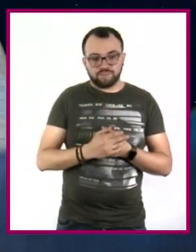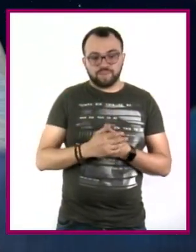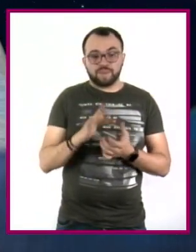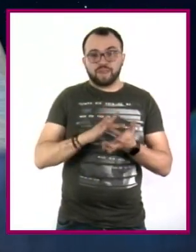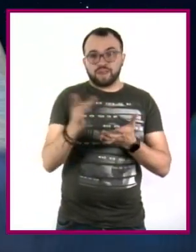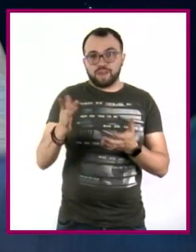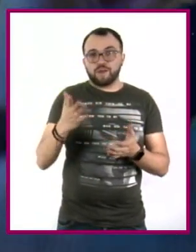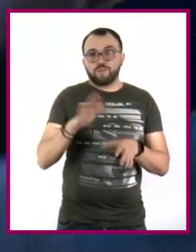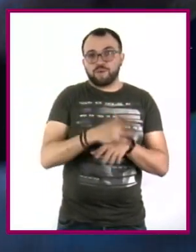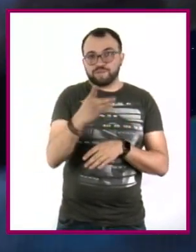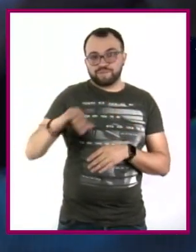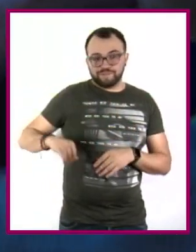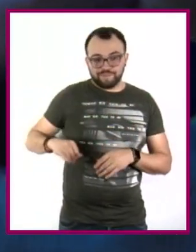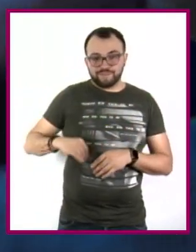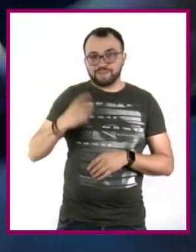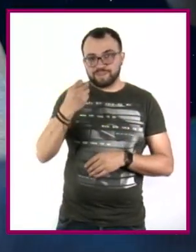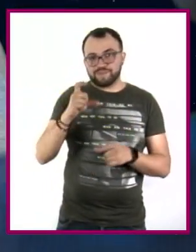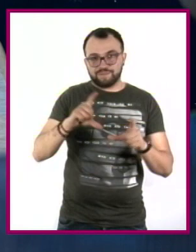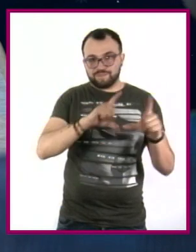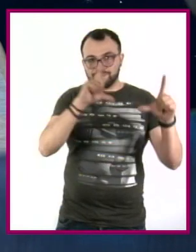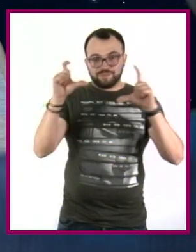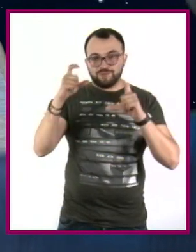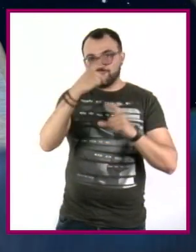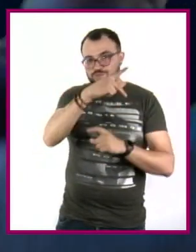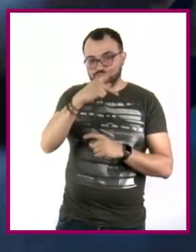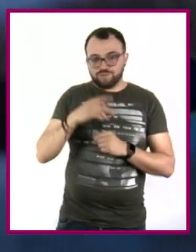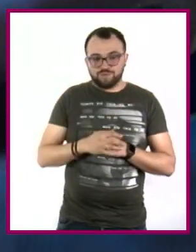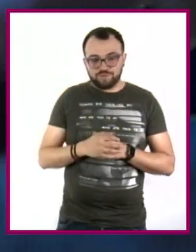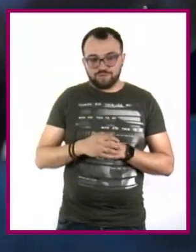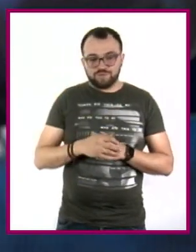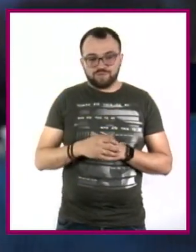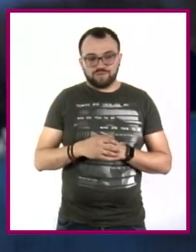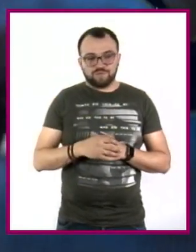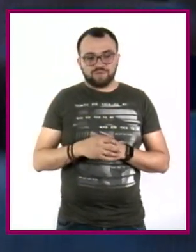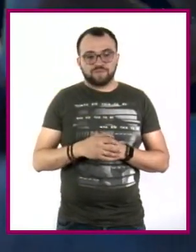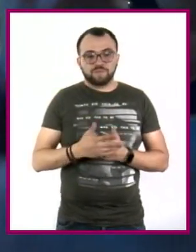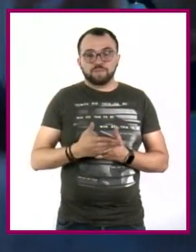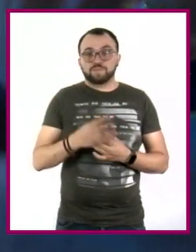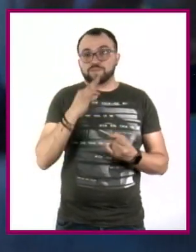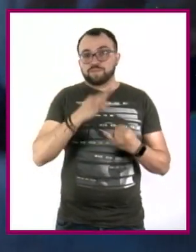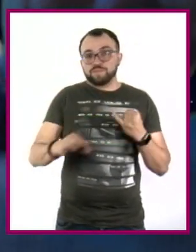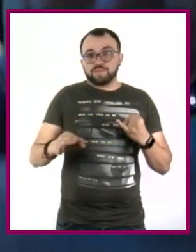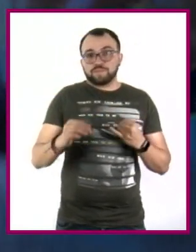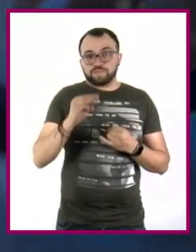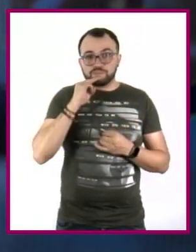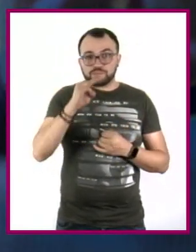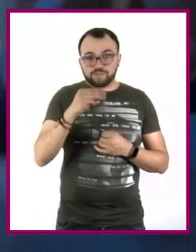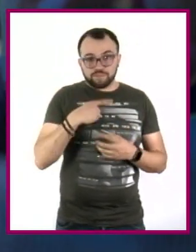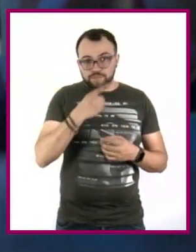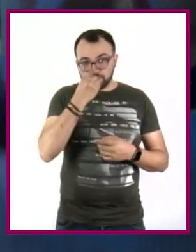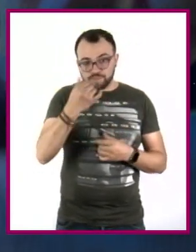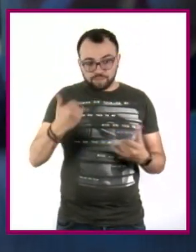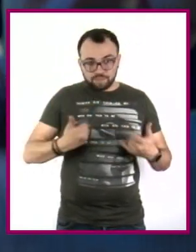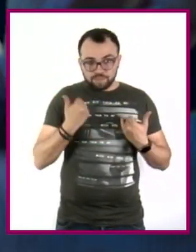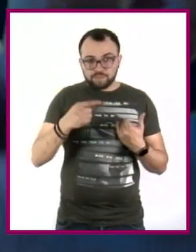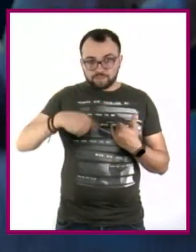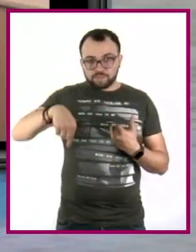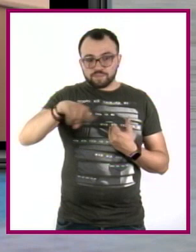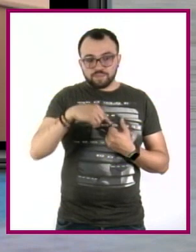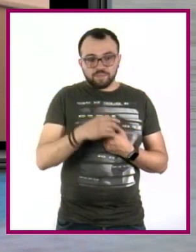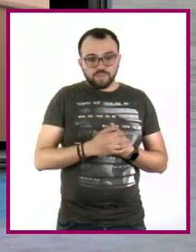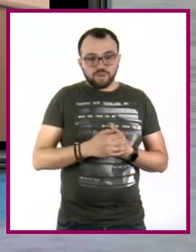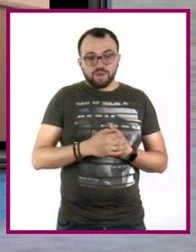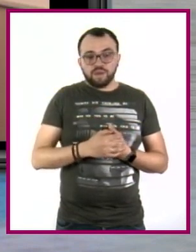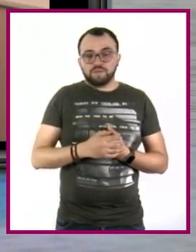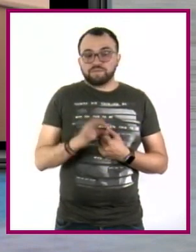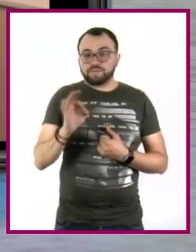Gracias por el interés de este programa suyo, ¿no? Y pues como un último mensaje para los jóvenes que ven este programa, ¿no?